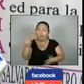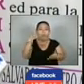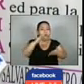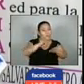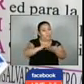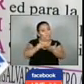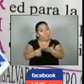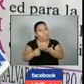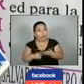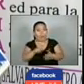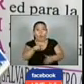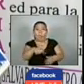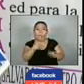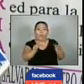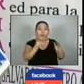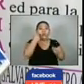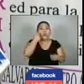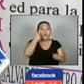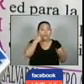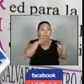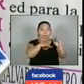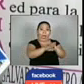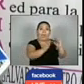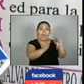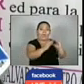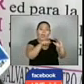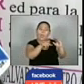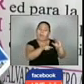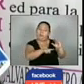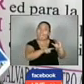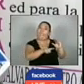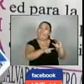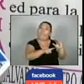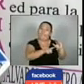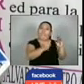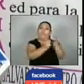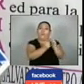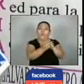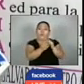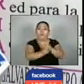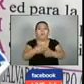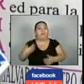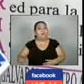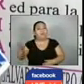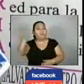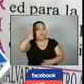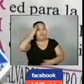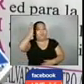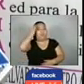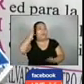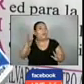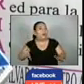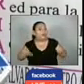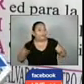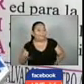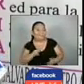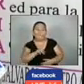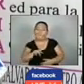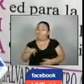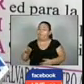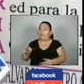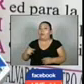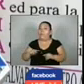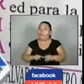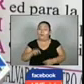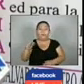porque muchos de los abusos suceden al interior de los hogares, ¿verdad? Esos conocemos ya las raíces, las condiciones, pero sí